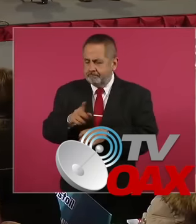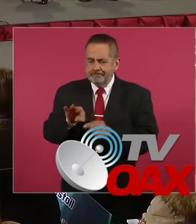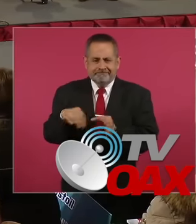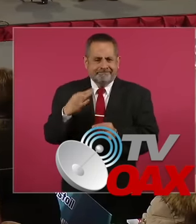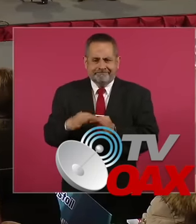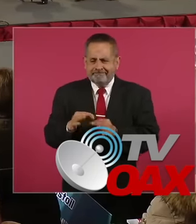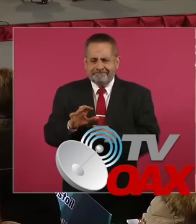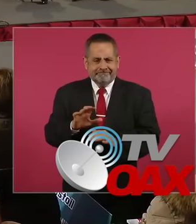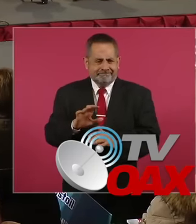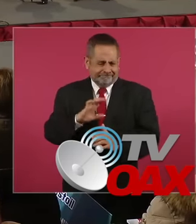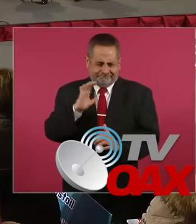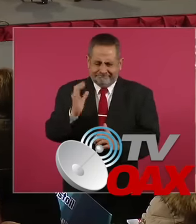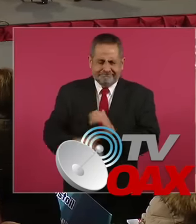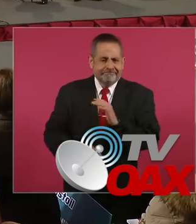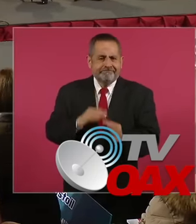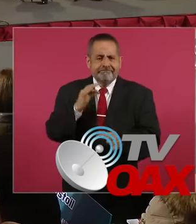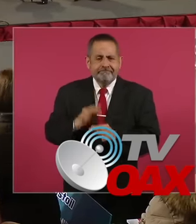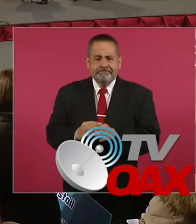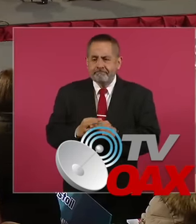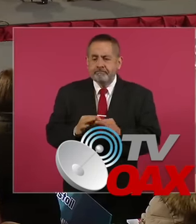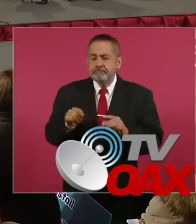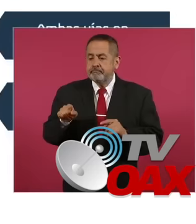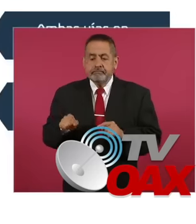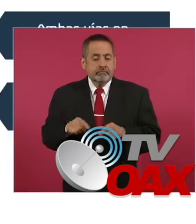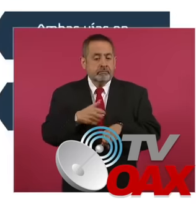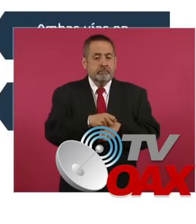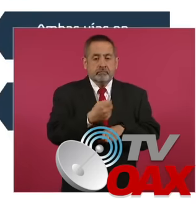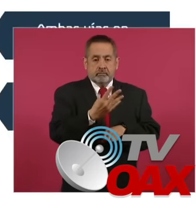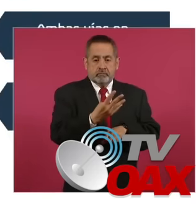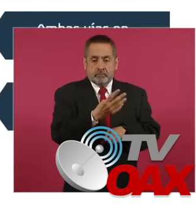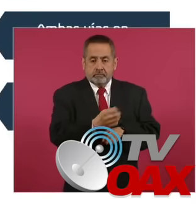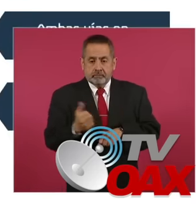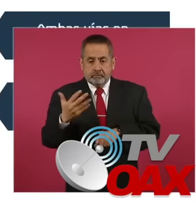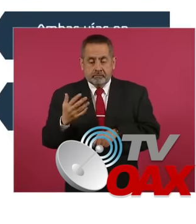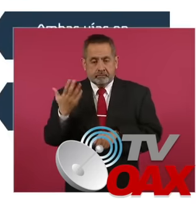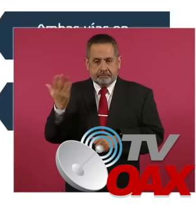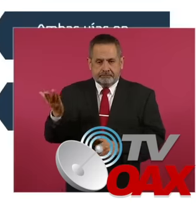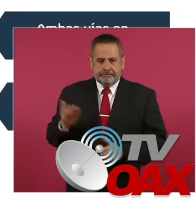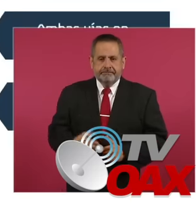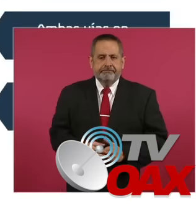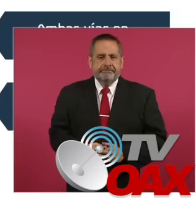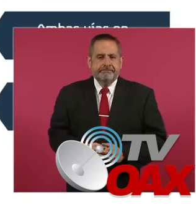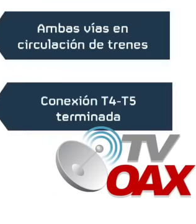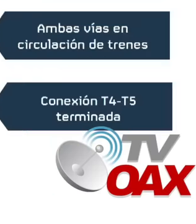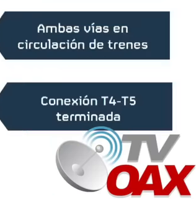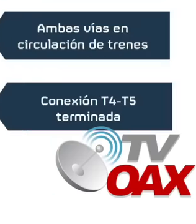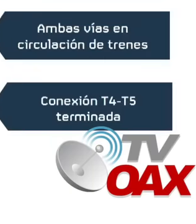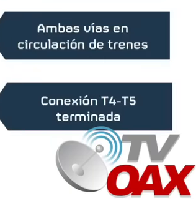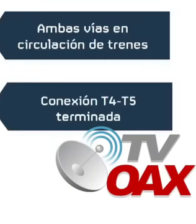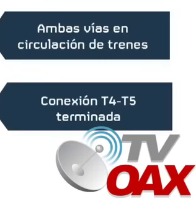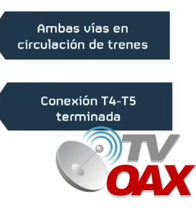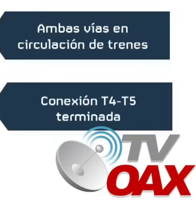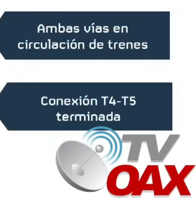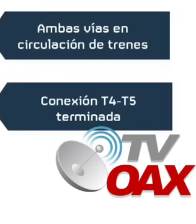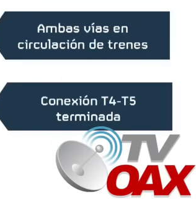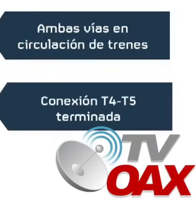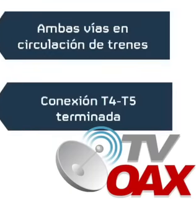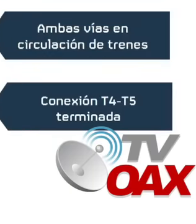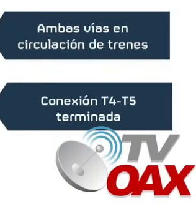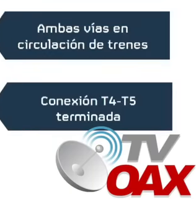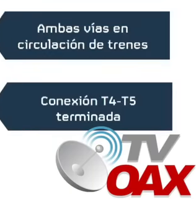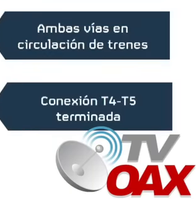al 100%. La conexión entre el 4 y el 5 se dio la semana pasada, por consiguiente tenemos ya condiciones de pasar los